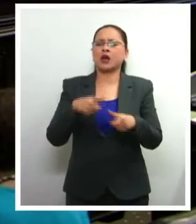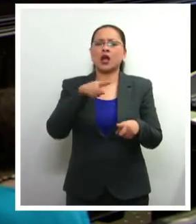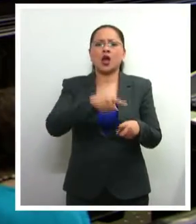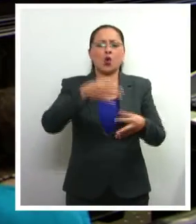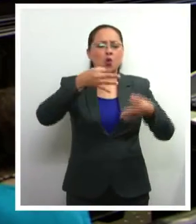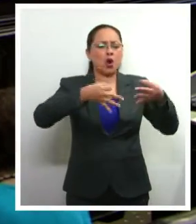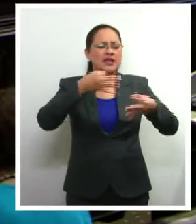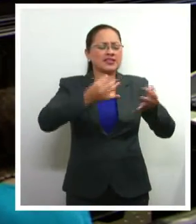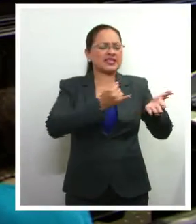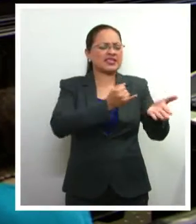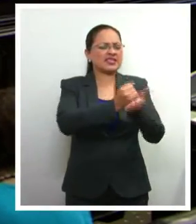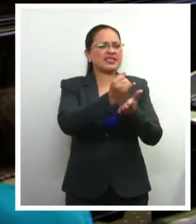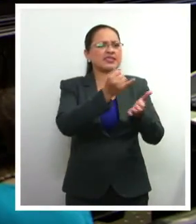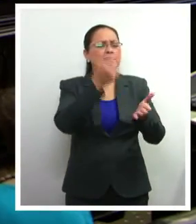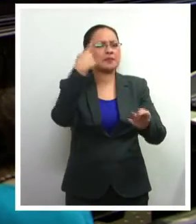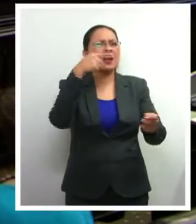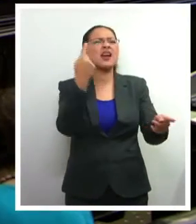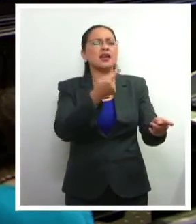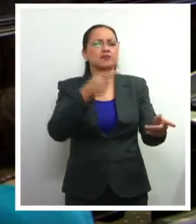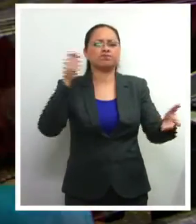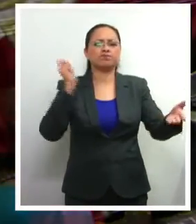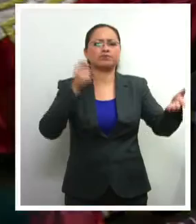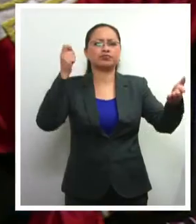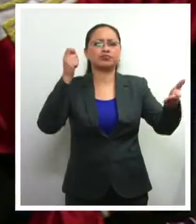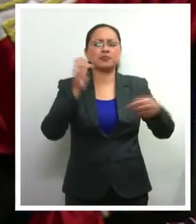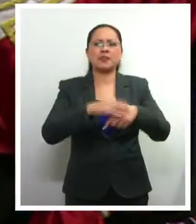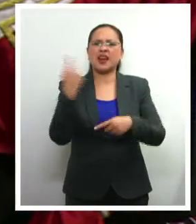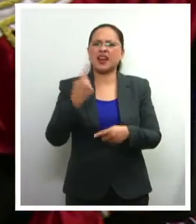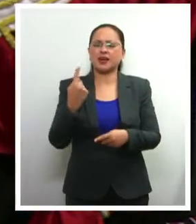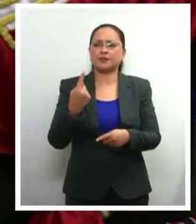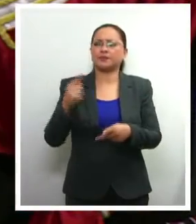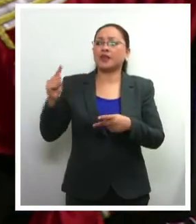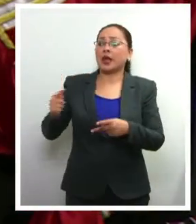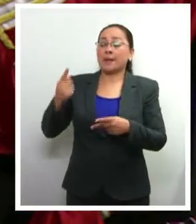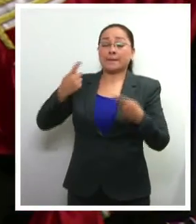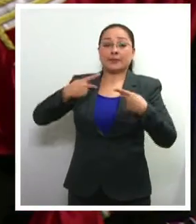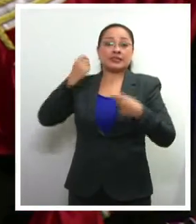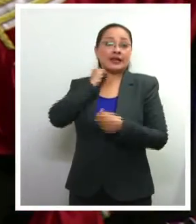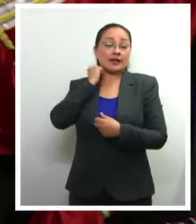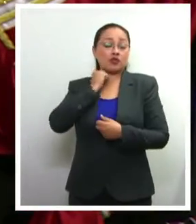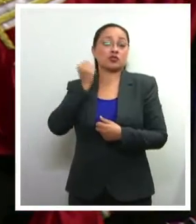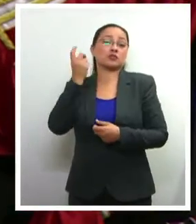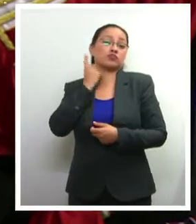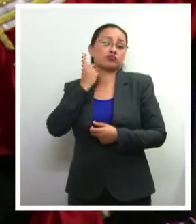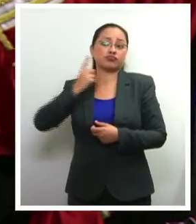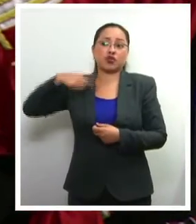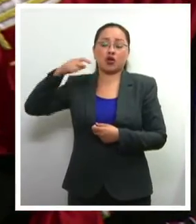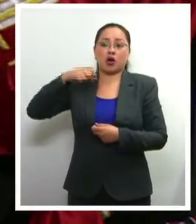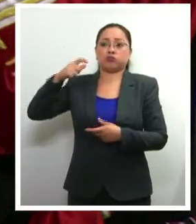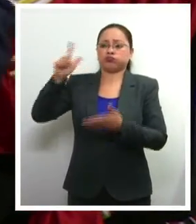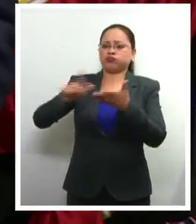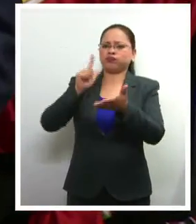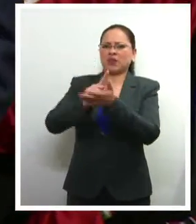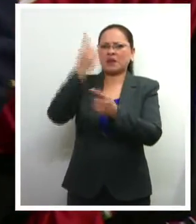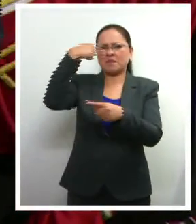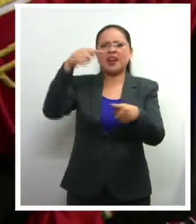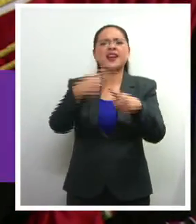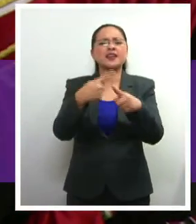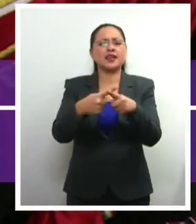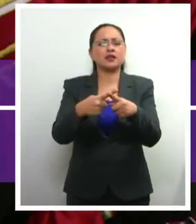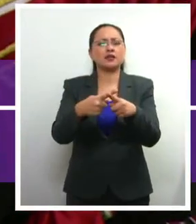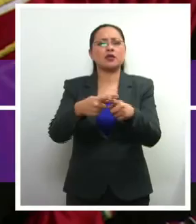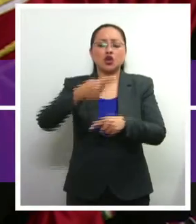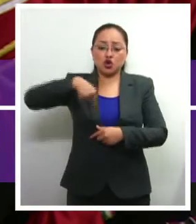sentencias? ¿Para quiénes escriben los legisladores las leyes? ¿Para quiénes vamos a escribir